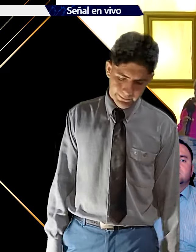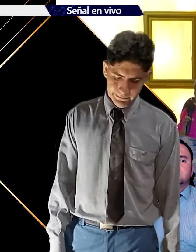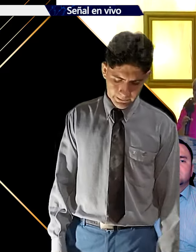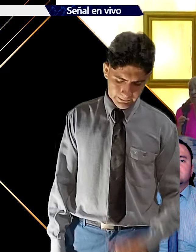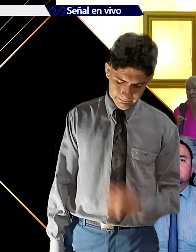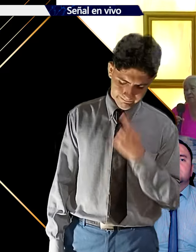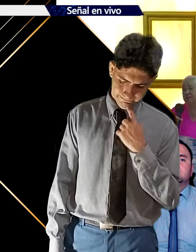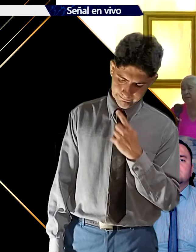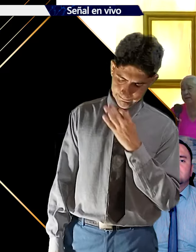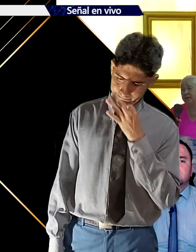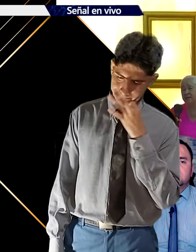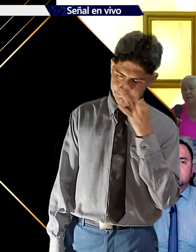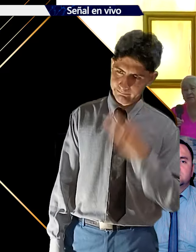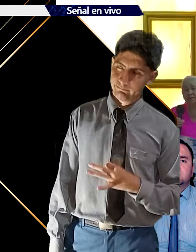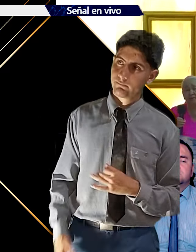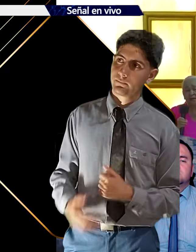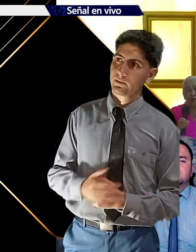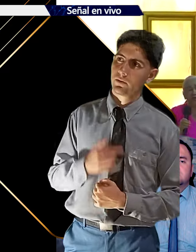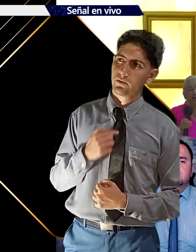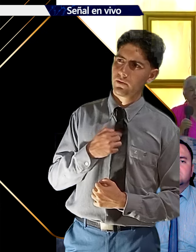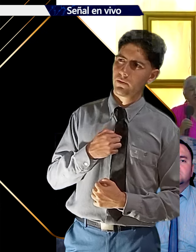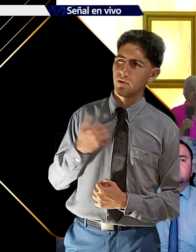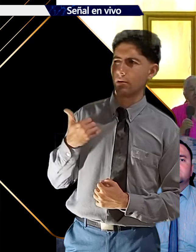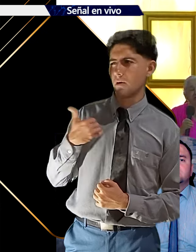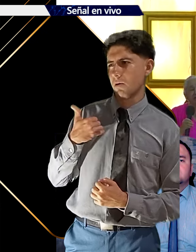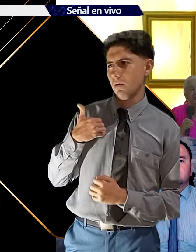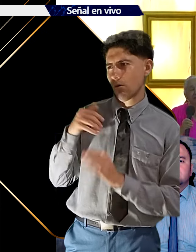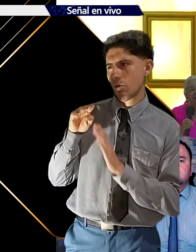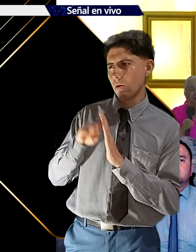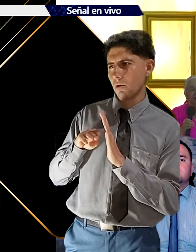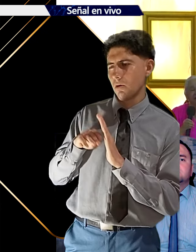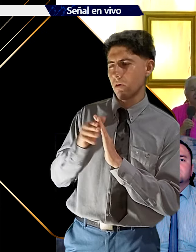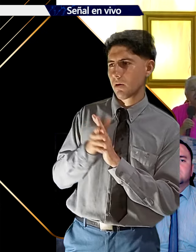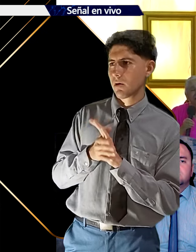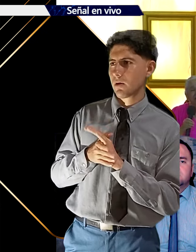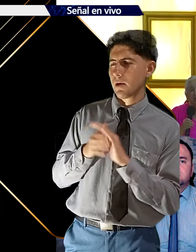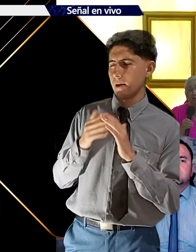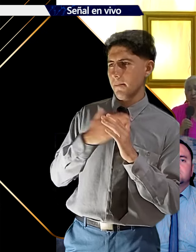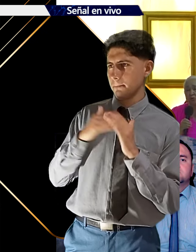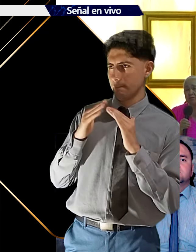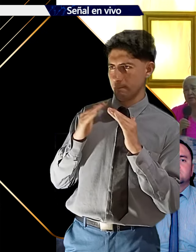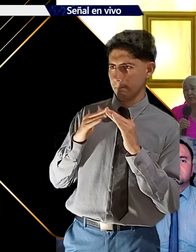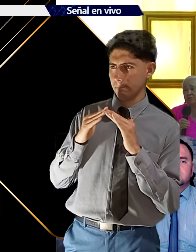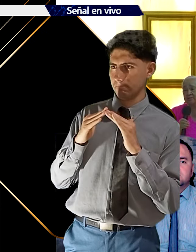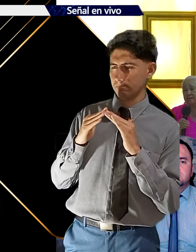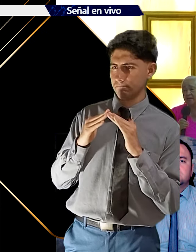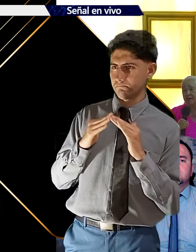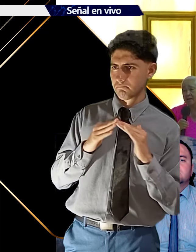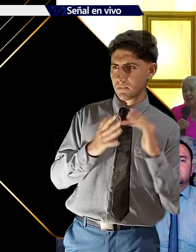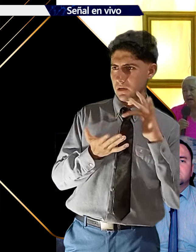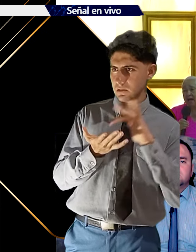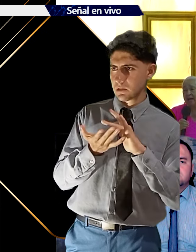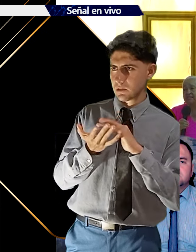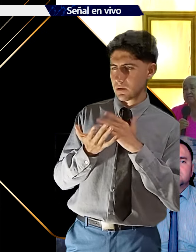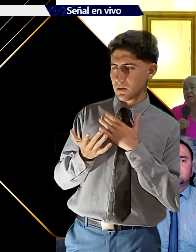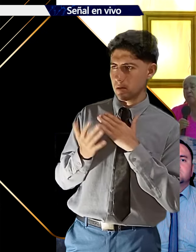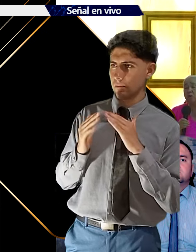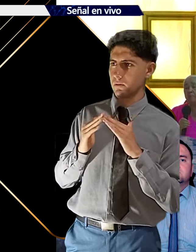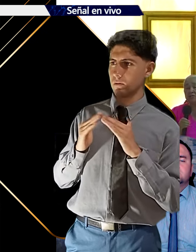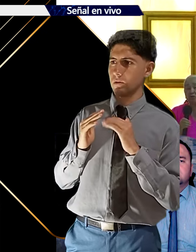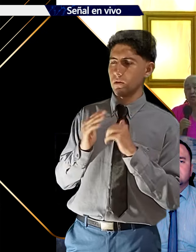dijo, sí, hermana, hermano Reynel, tengo que confesarles la verdad. Es que cuando yo estaba adolescente, a la